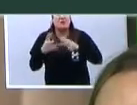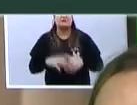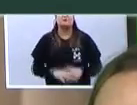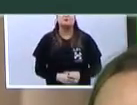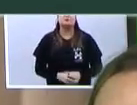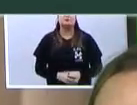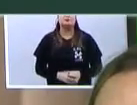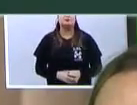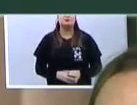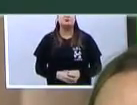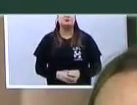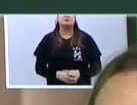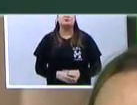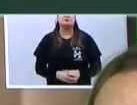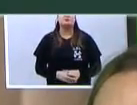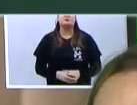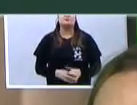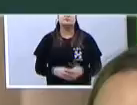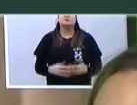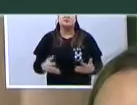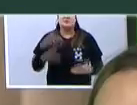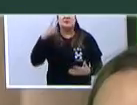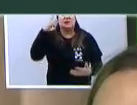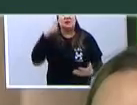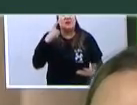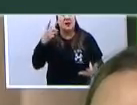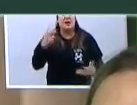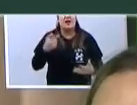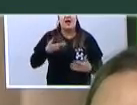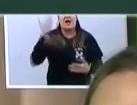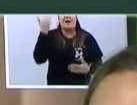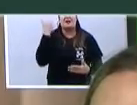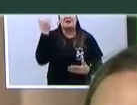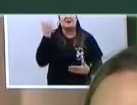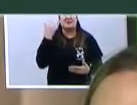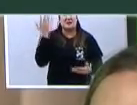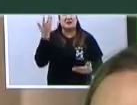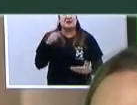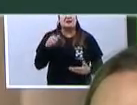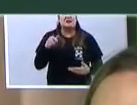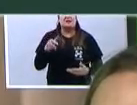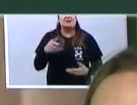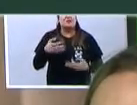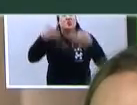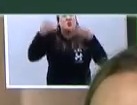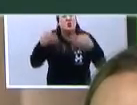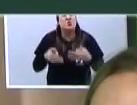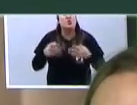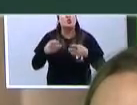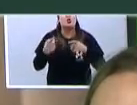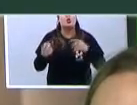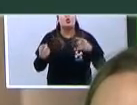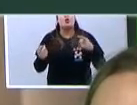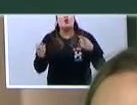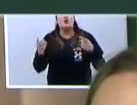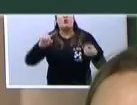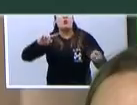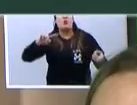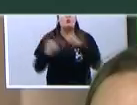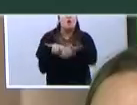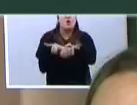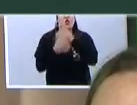Mirá, hay un tipo que se lo estaban... A ver, que yo diga esto no significa que yo creo que